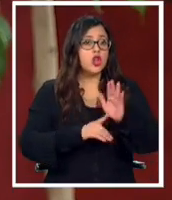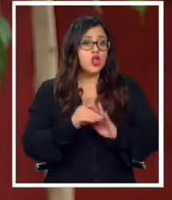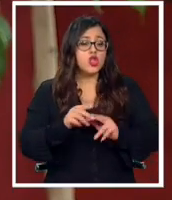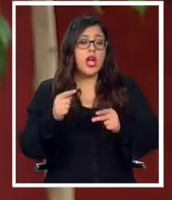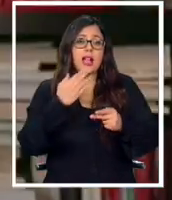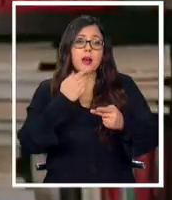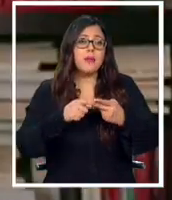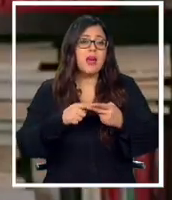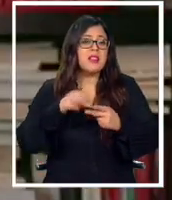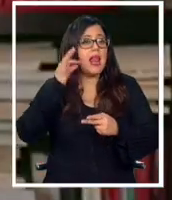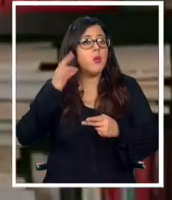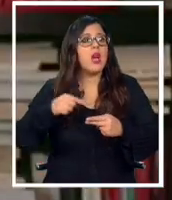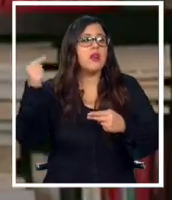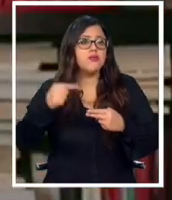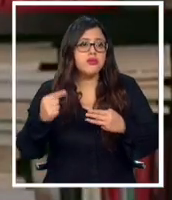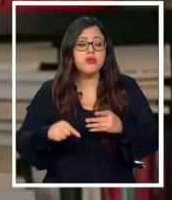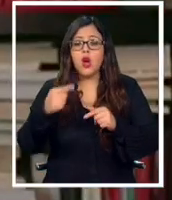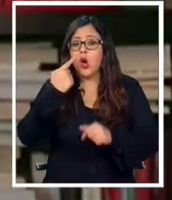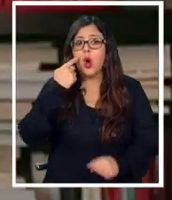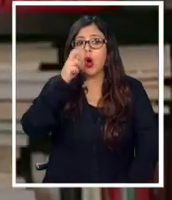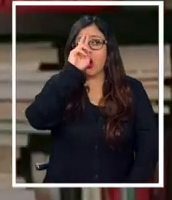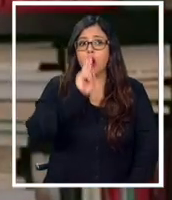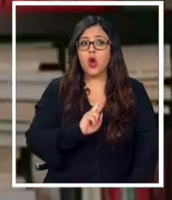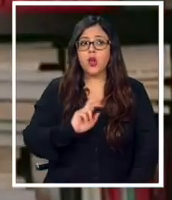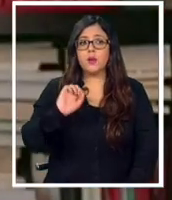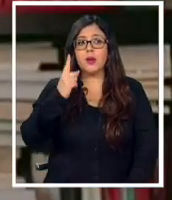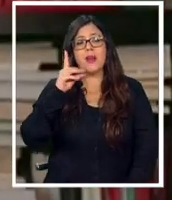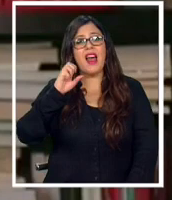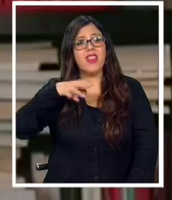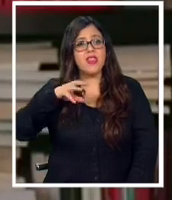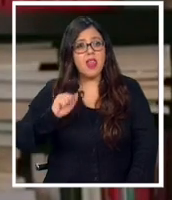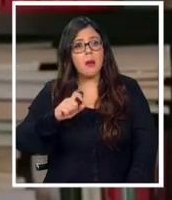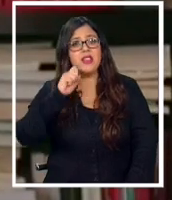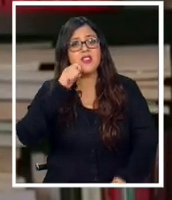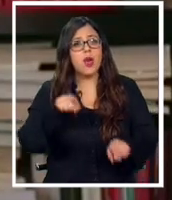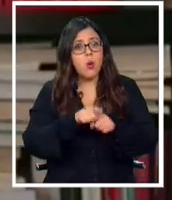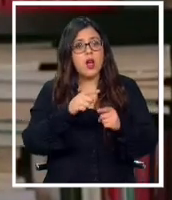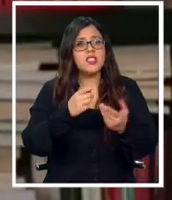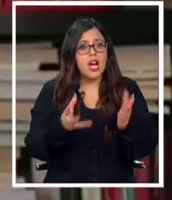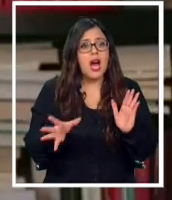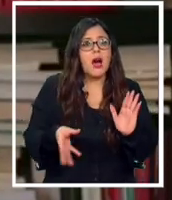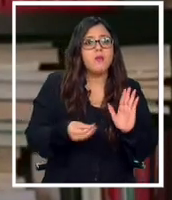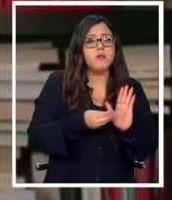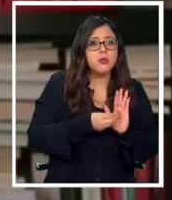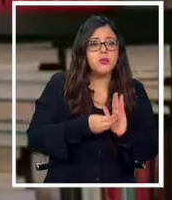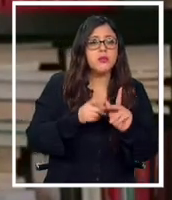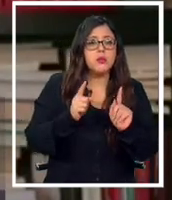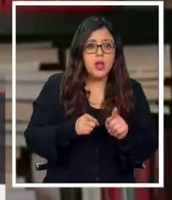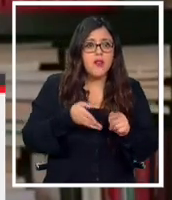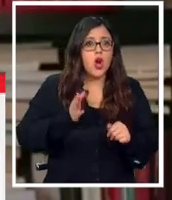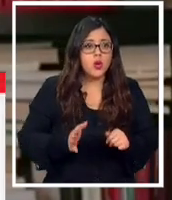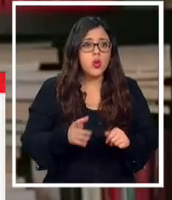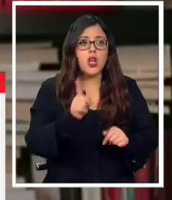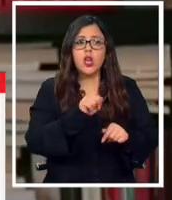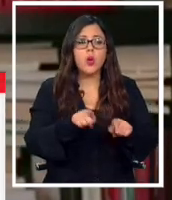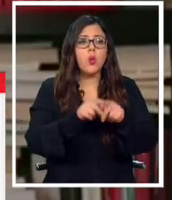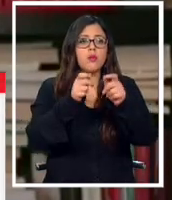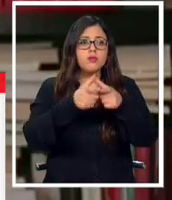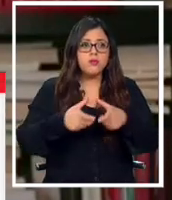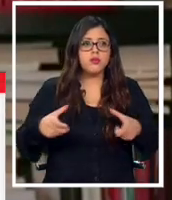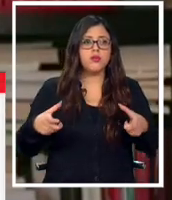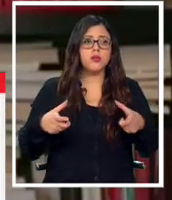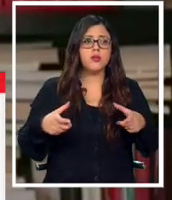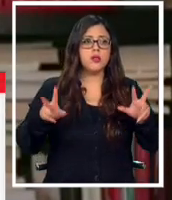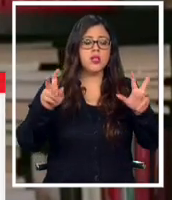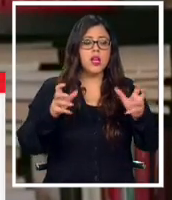distintos ministerios creo que el rol de la primera dama estaba bastante circunscrito hay que quedarse en ese espacio y no ampliar cierto